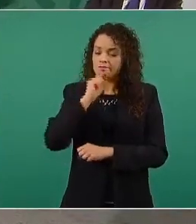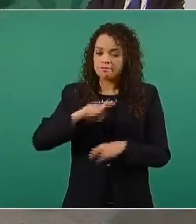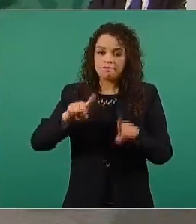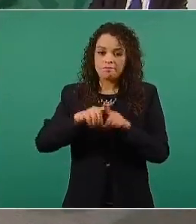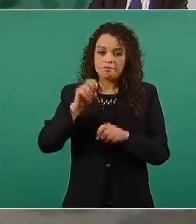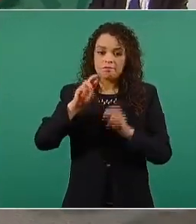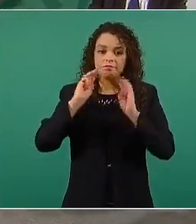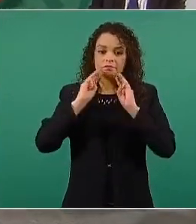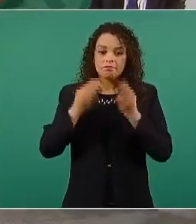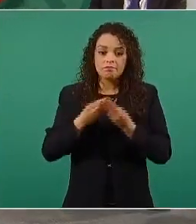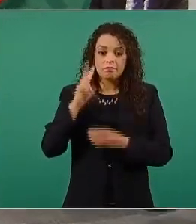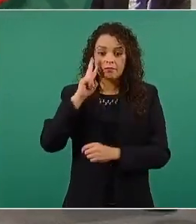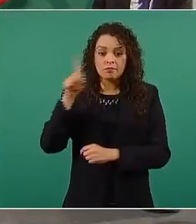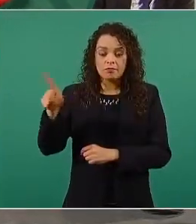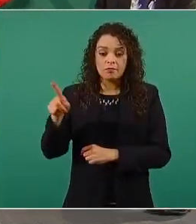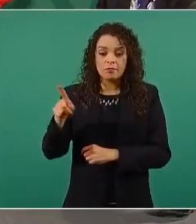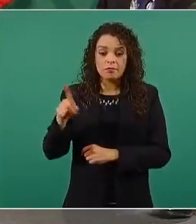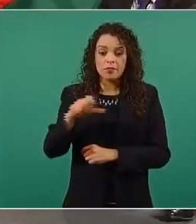Azcapotzalco, mira.